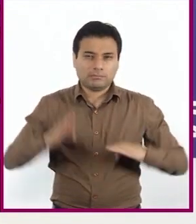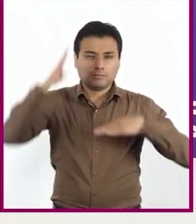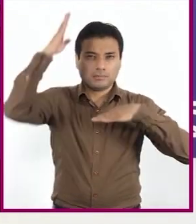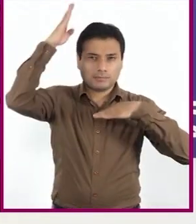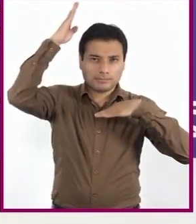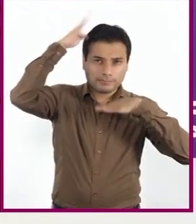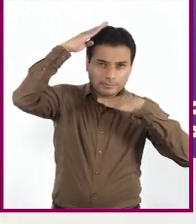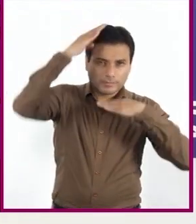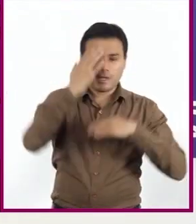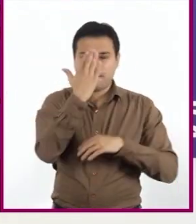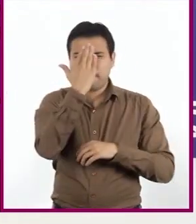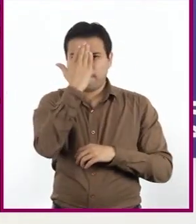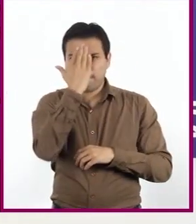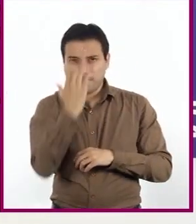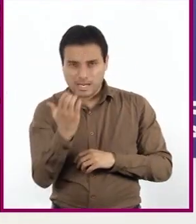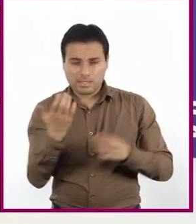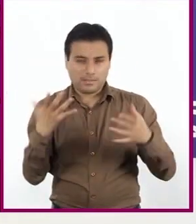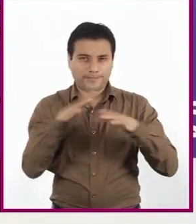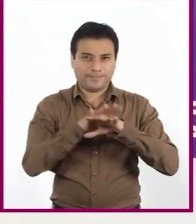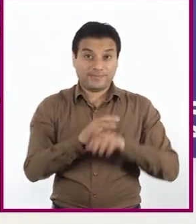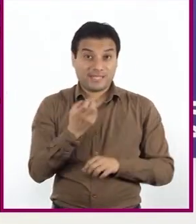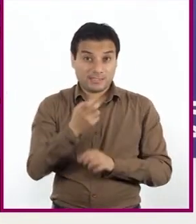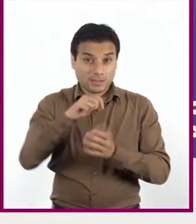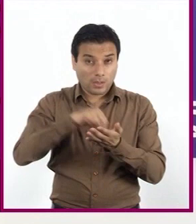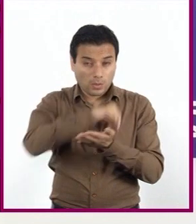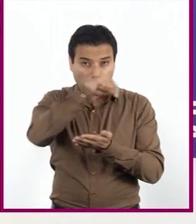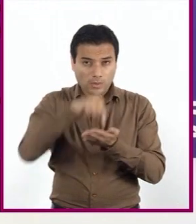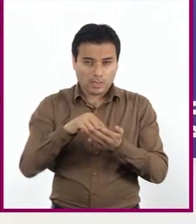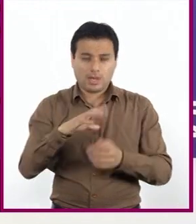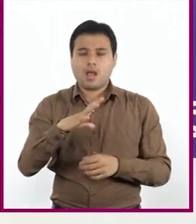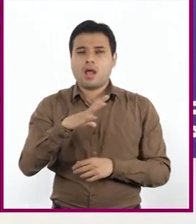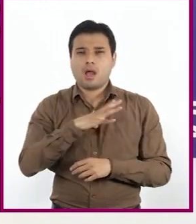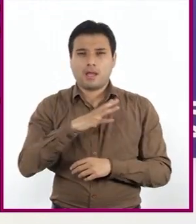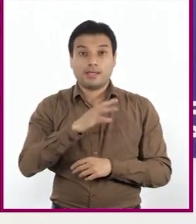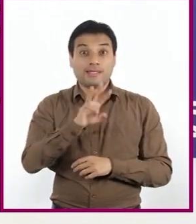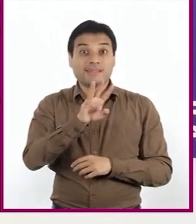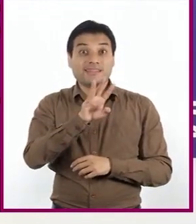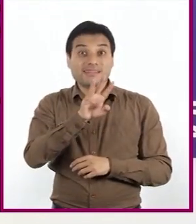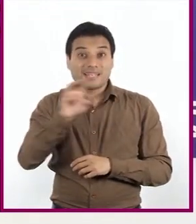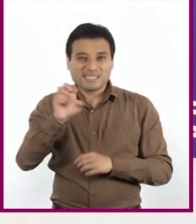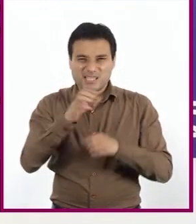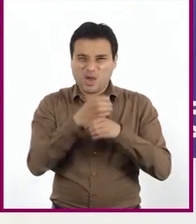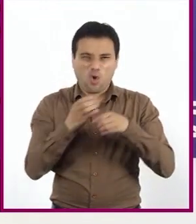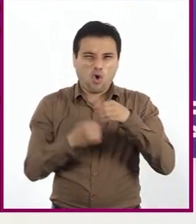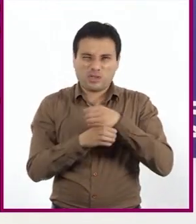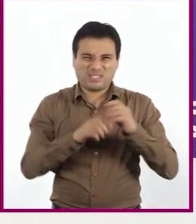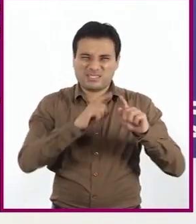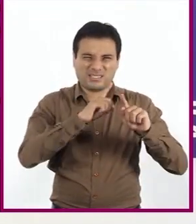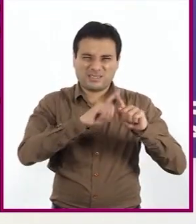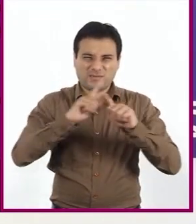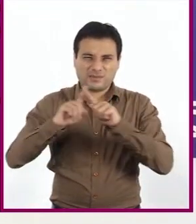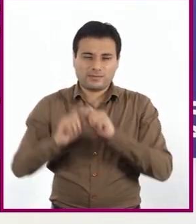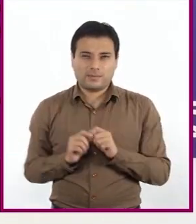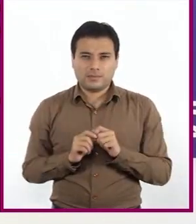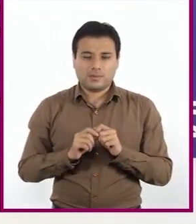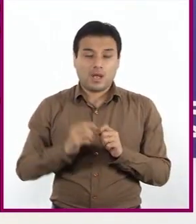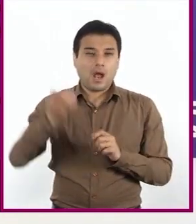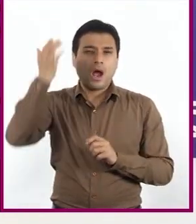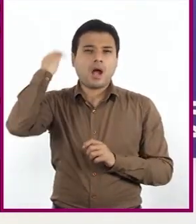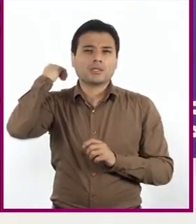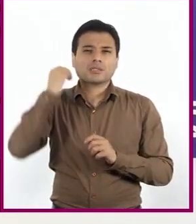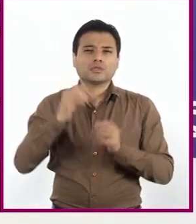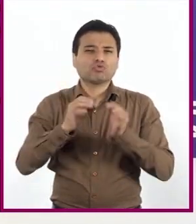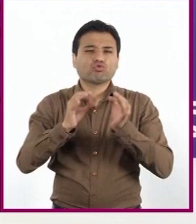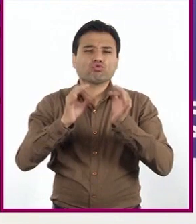estilo maya. En dicho lugar se encontraron más de 300 monumentos y los más antiguos fueron tallados